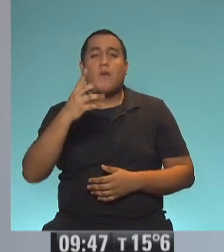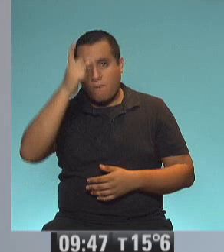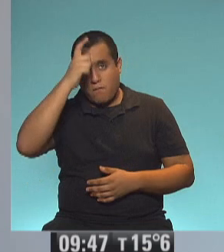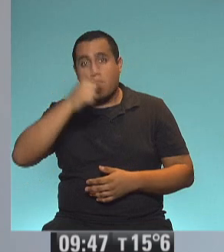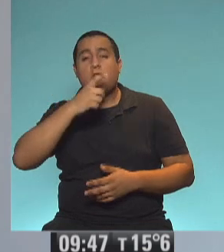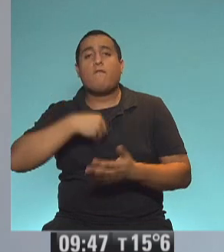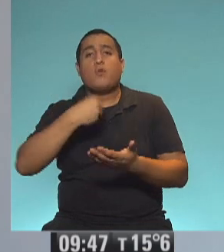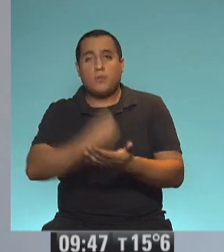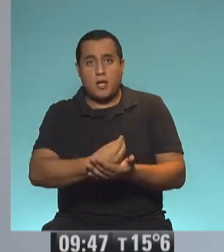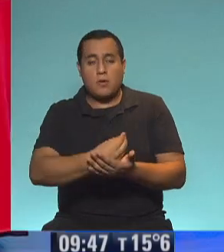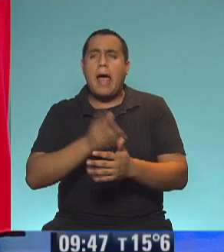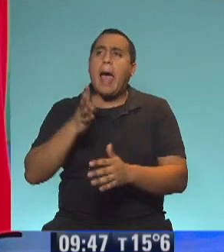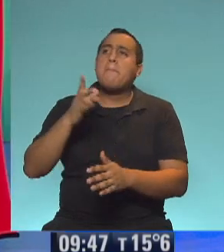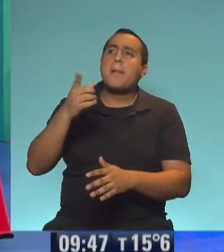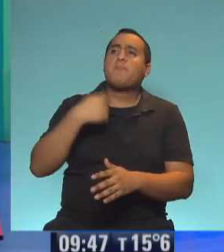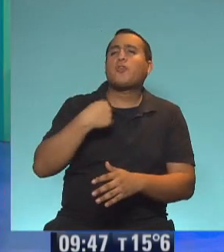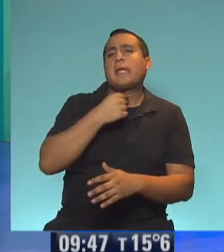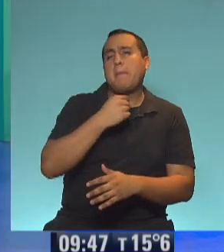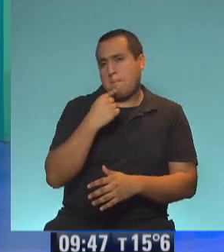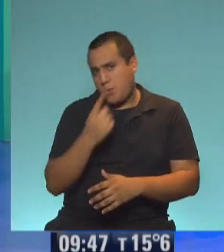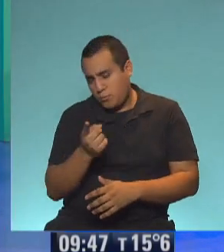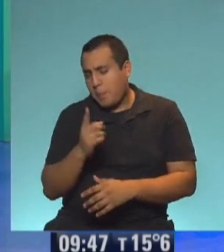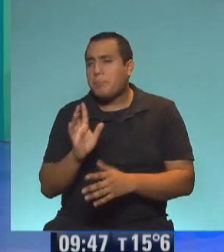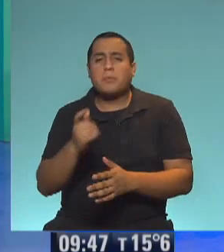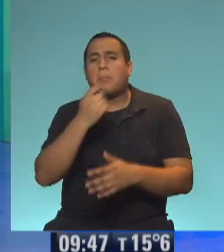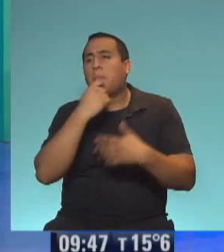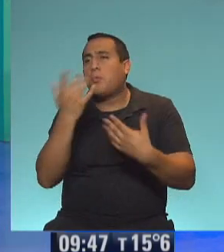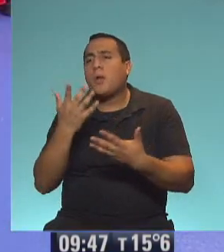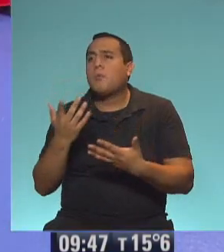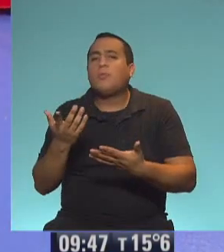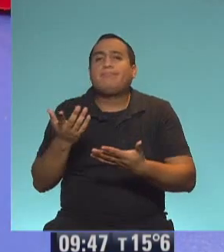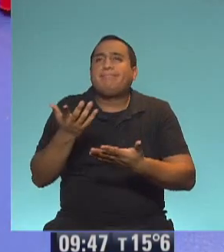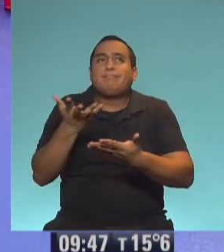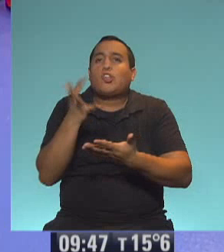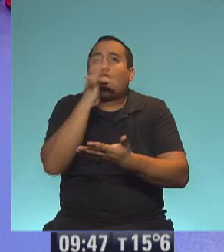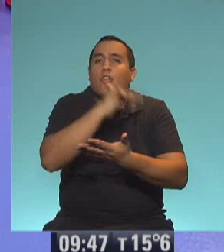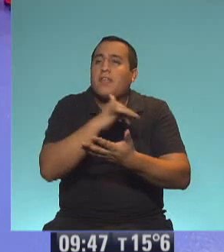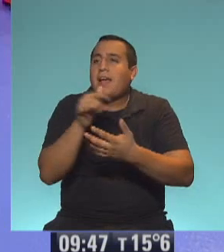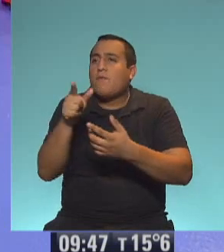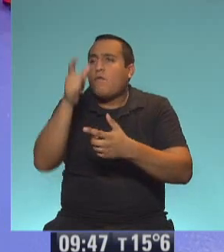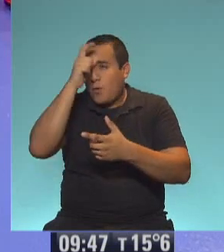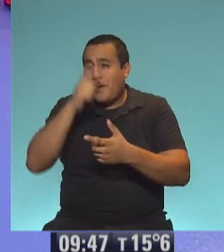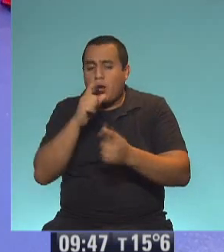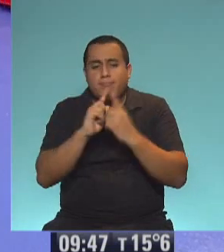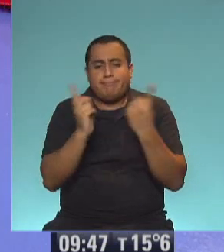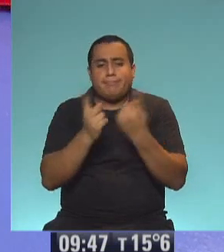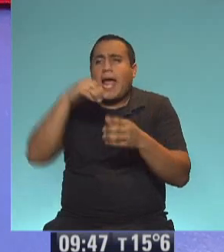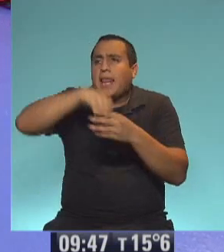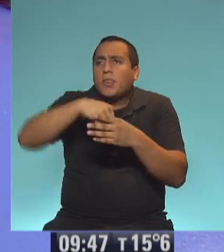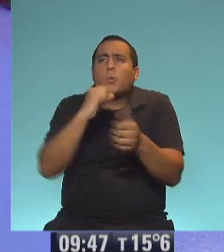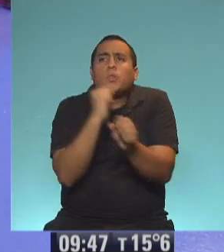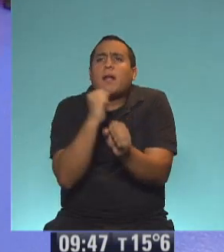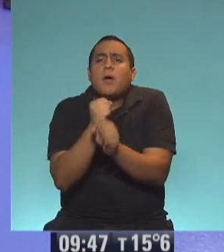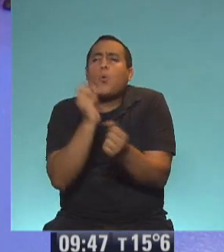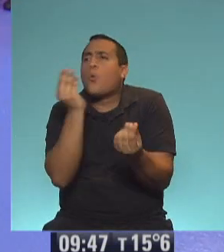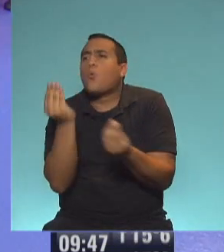Bien, y yo te quería preguntar, André, ¿cómo es un día, cómo es la rutina dentro del cuartel? ¿Cómo es el trabajo de ser bombero